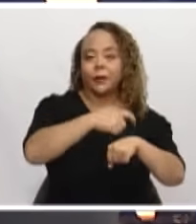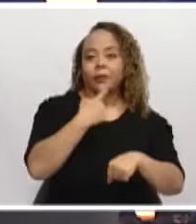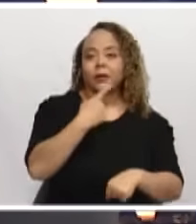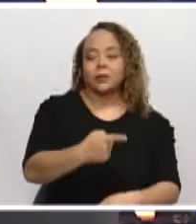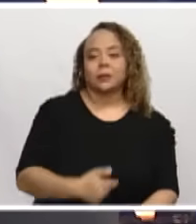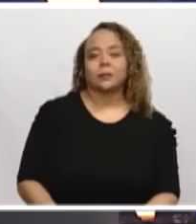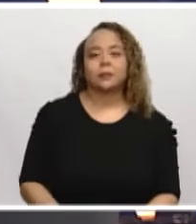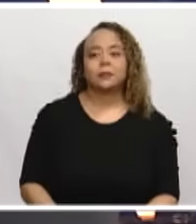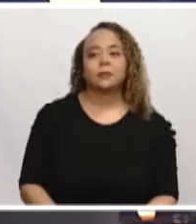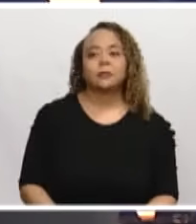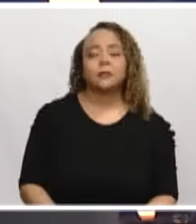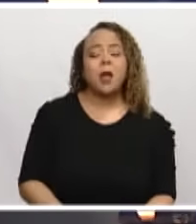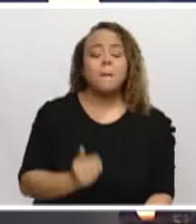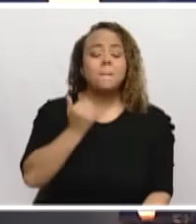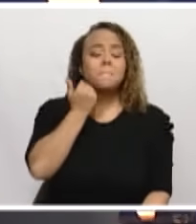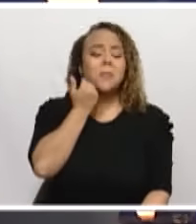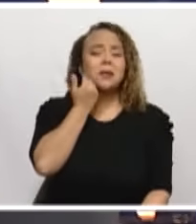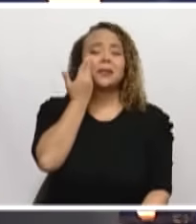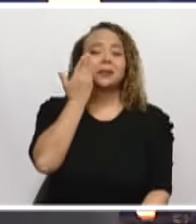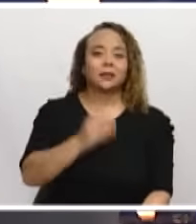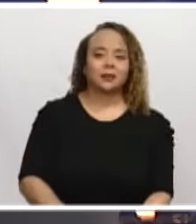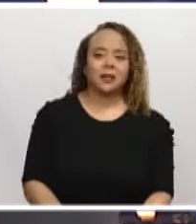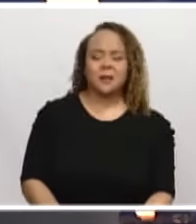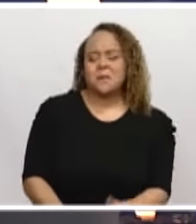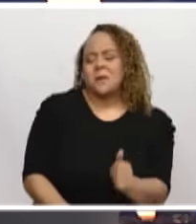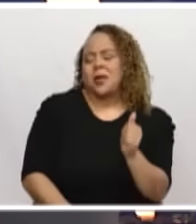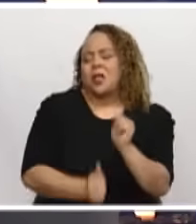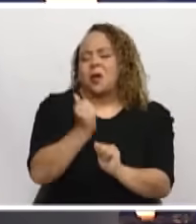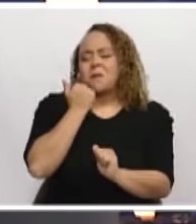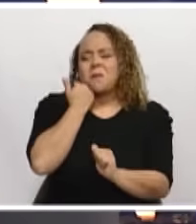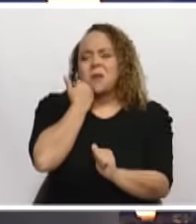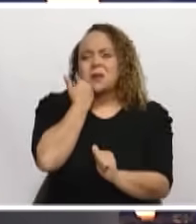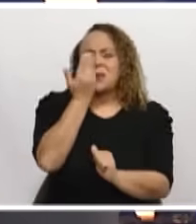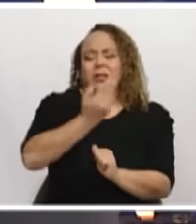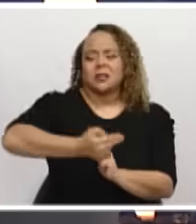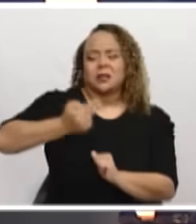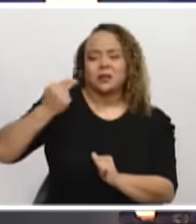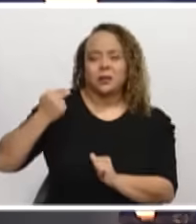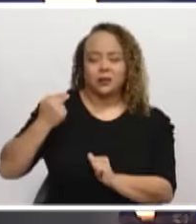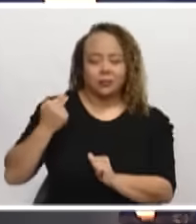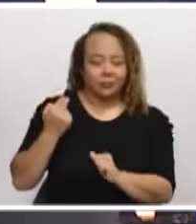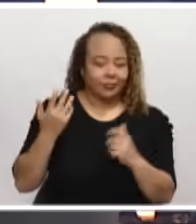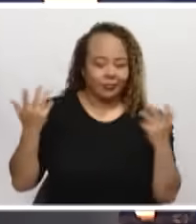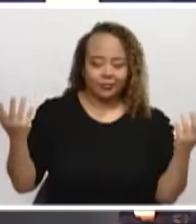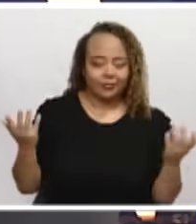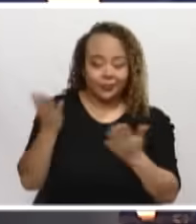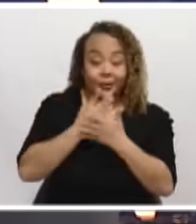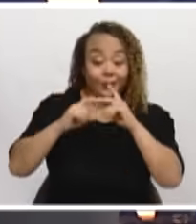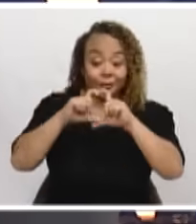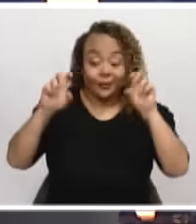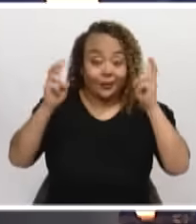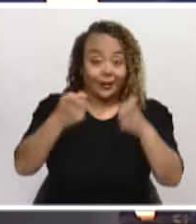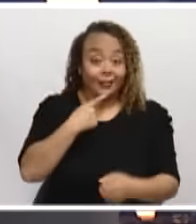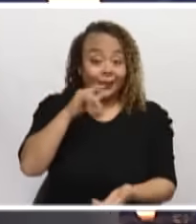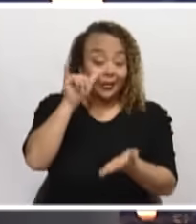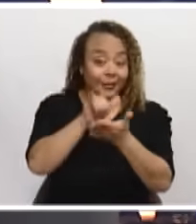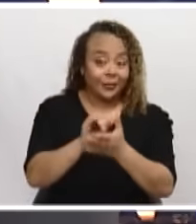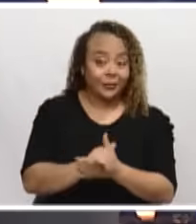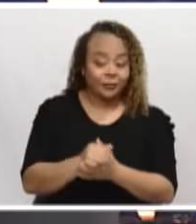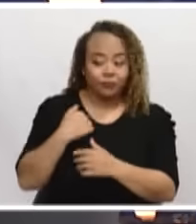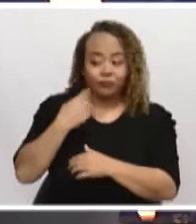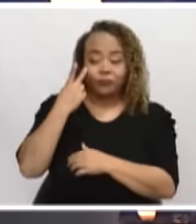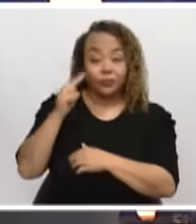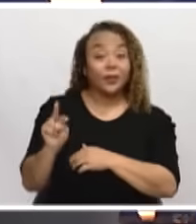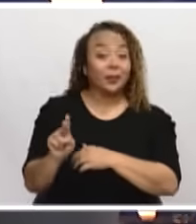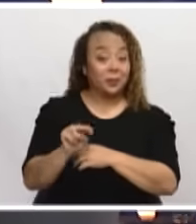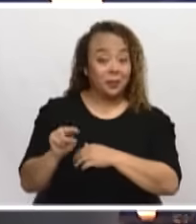decir vergüenza la mayor vergüenza en la historia algunos titulares van así incluso he visto